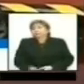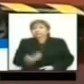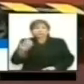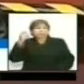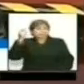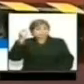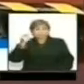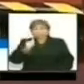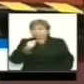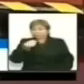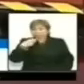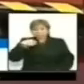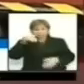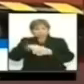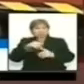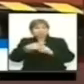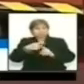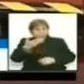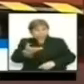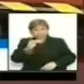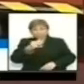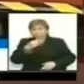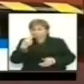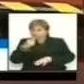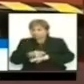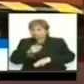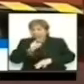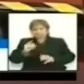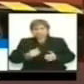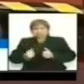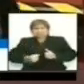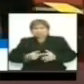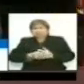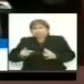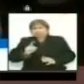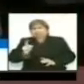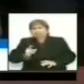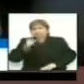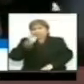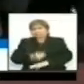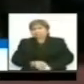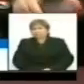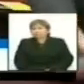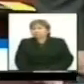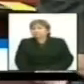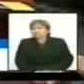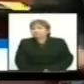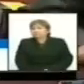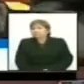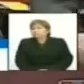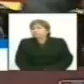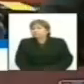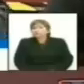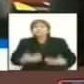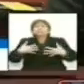lo podrá desmentir, nosotros votábamos a favor de las interpelaciones, no le corríamos a las interpelaciones. ¿Cuál es el miedo